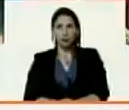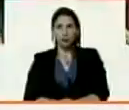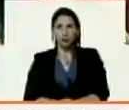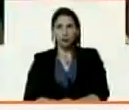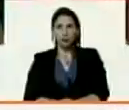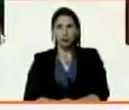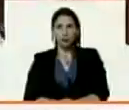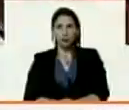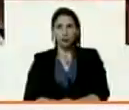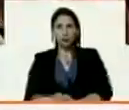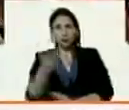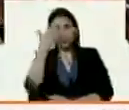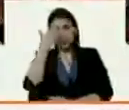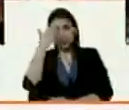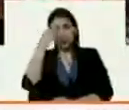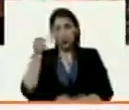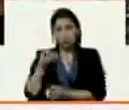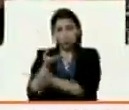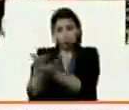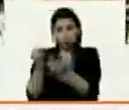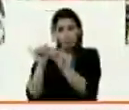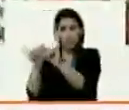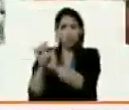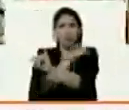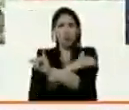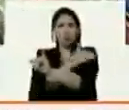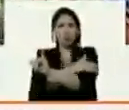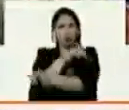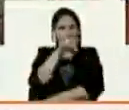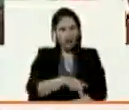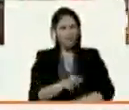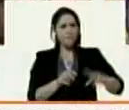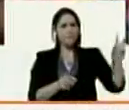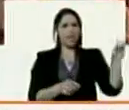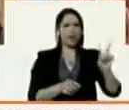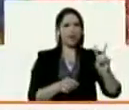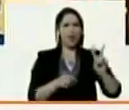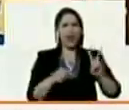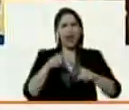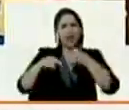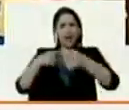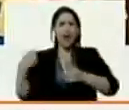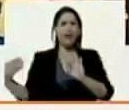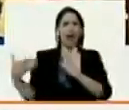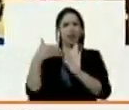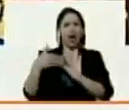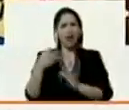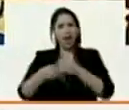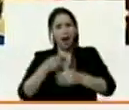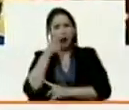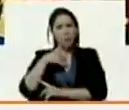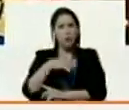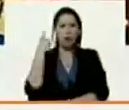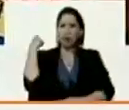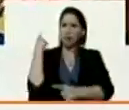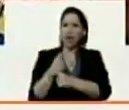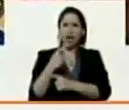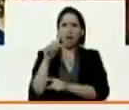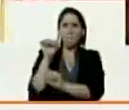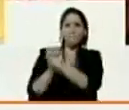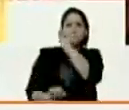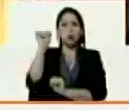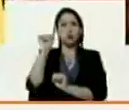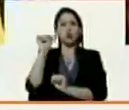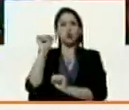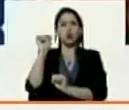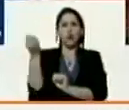Que sepan ellos que aquí en Venezuela cada ataque que le hagan al pueblo debe ser contrarrestado